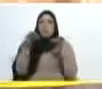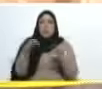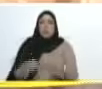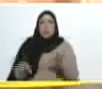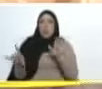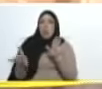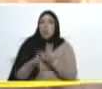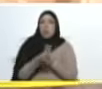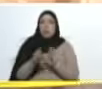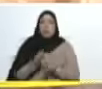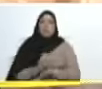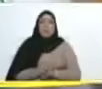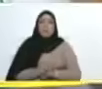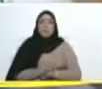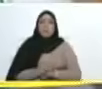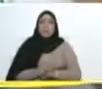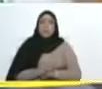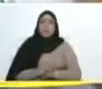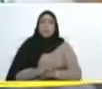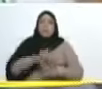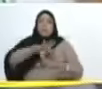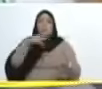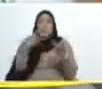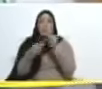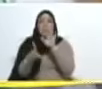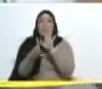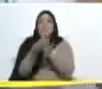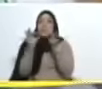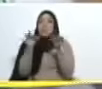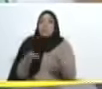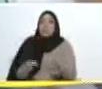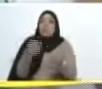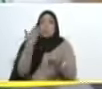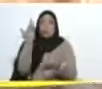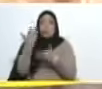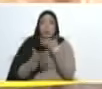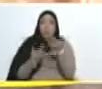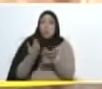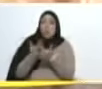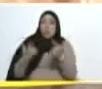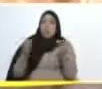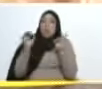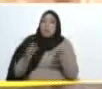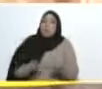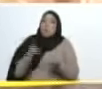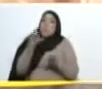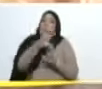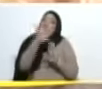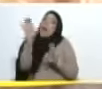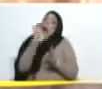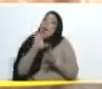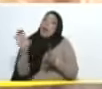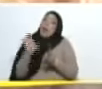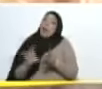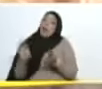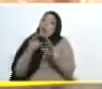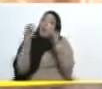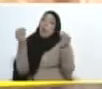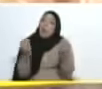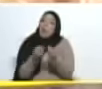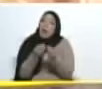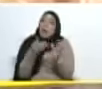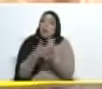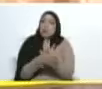para convertir en ley de la República y además con carácter orgánico